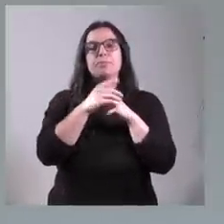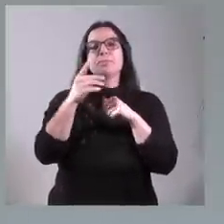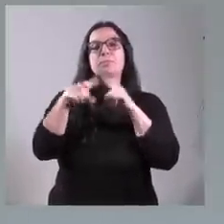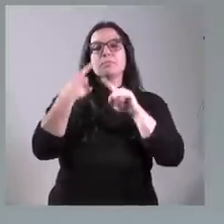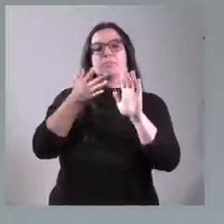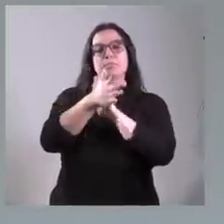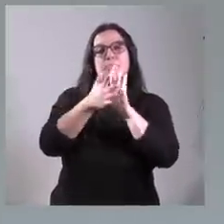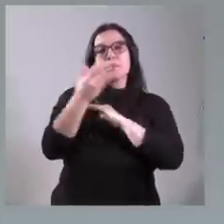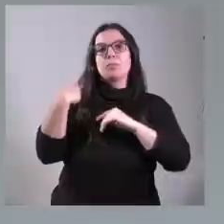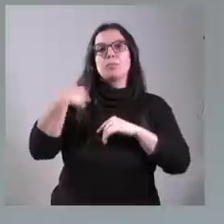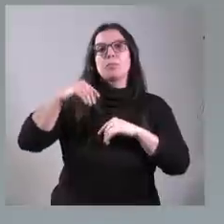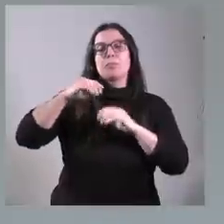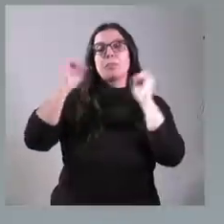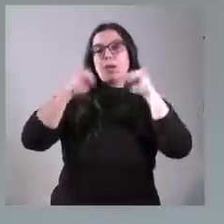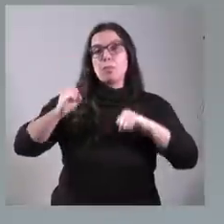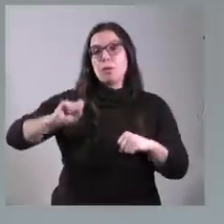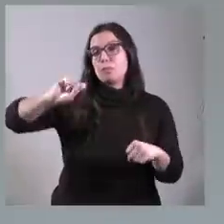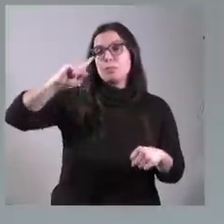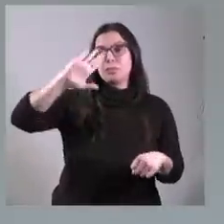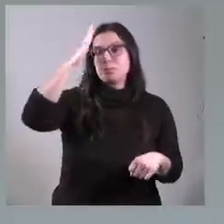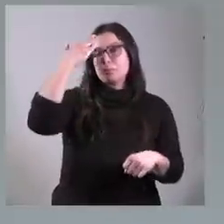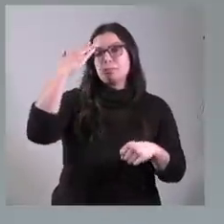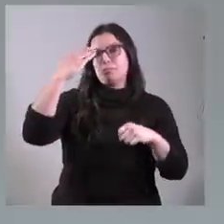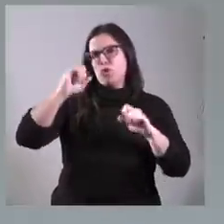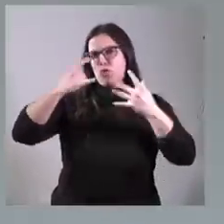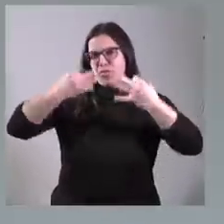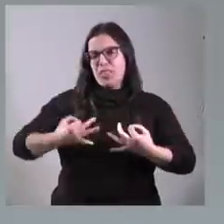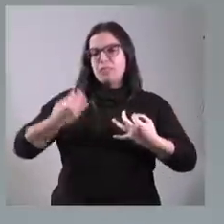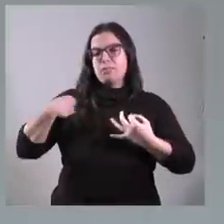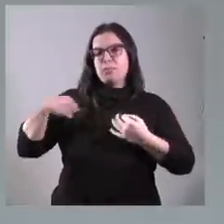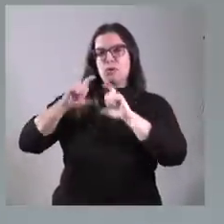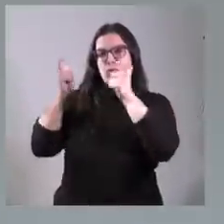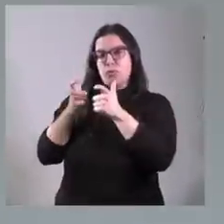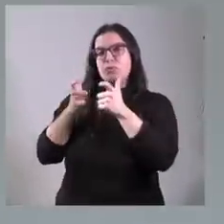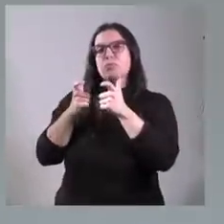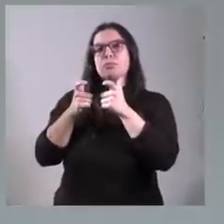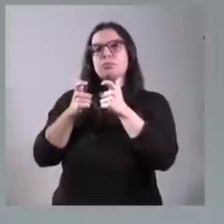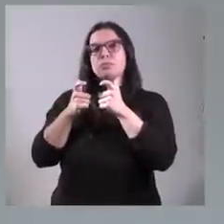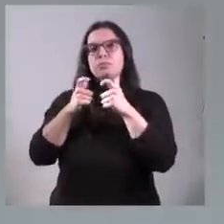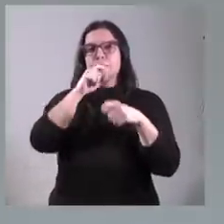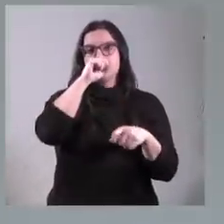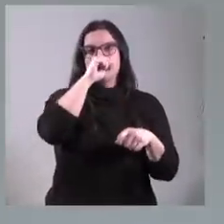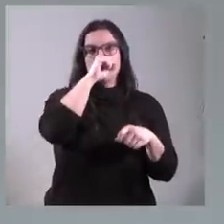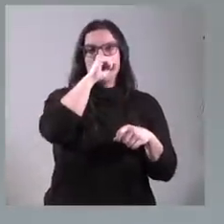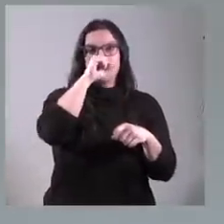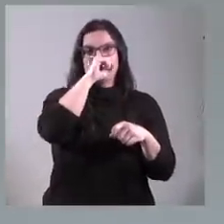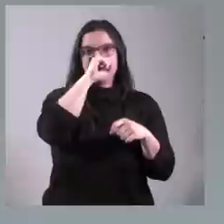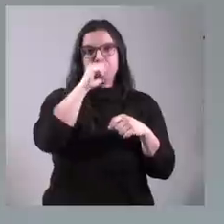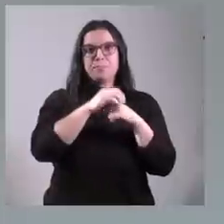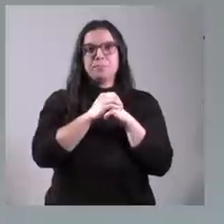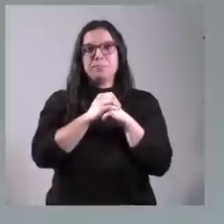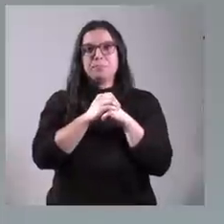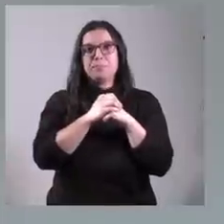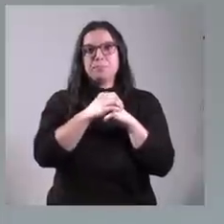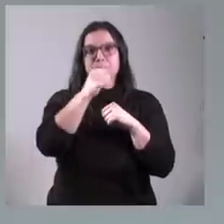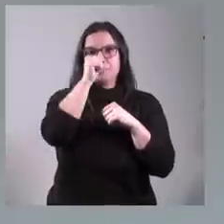sido los principales acuerdos formales de este consejo de gobierno y que por tanto suponen ya el primer